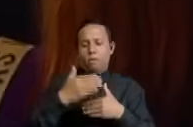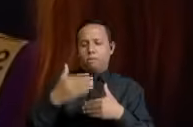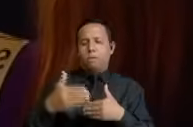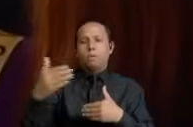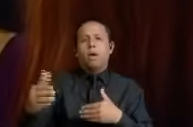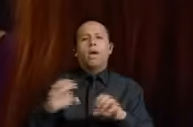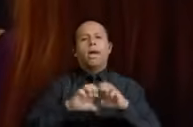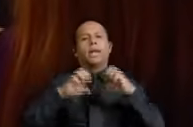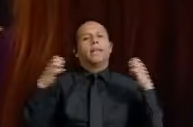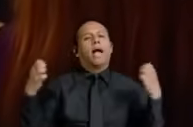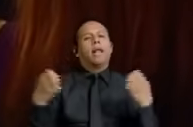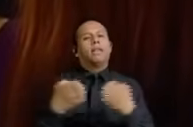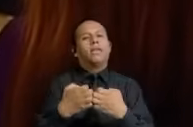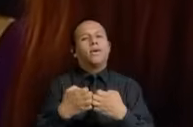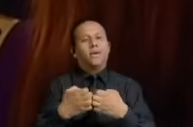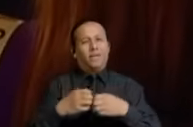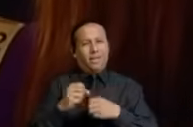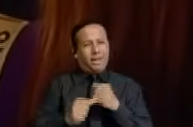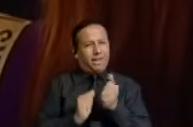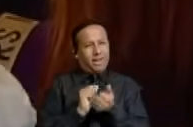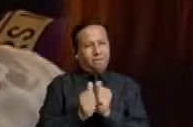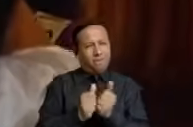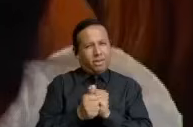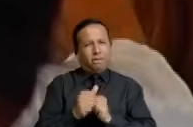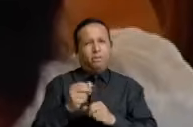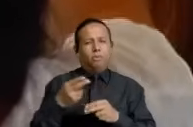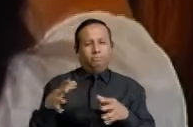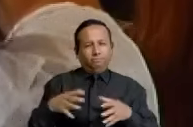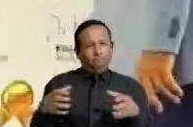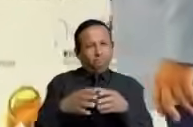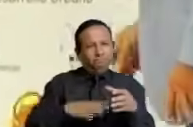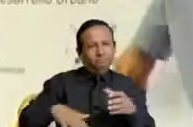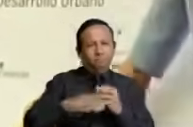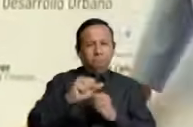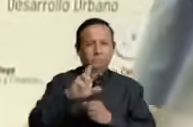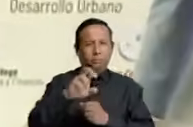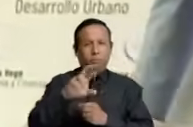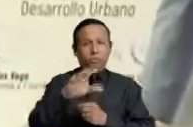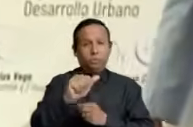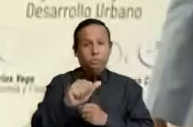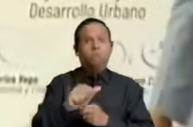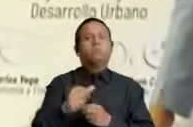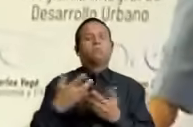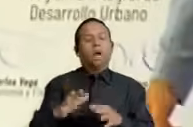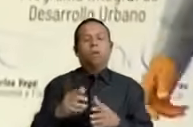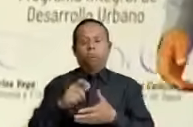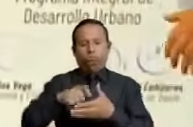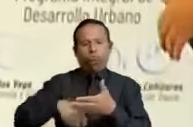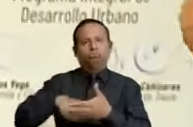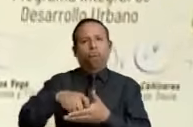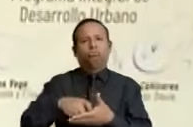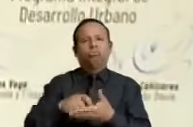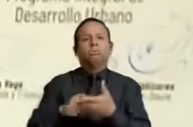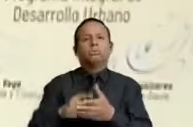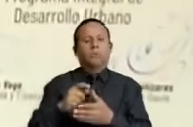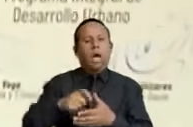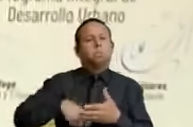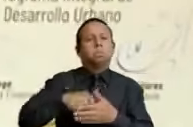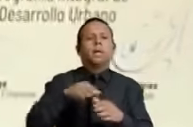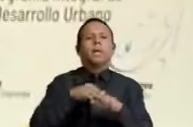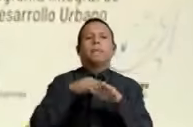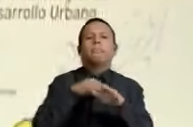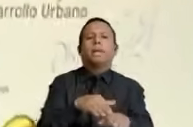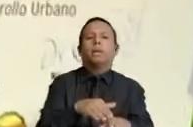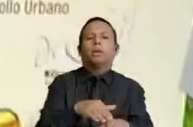polideportivo de la Aurora para entregar la garantía soberana de un crédito caf por 35 millones de